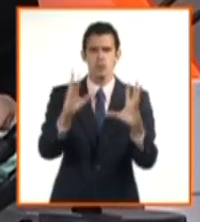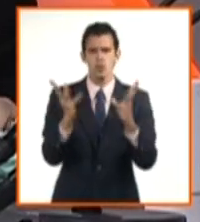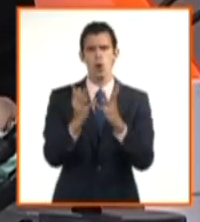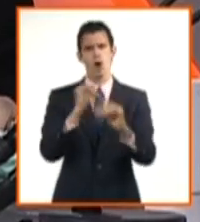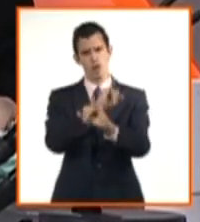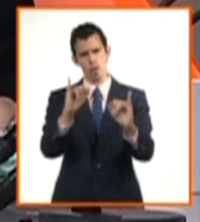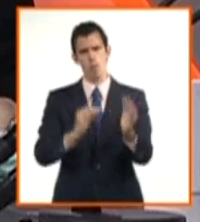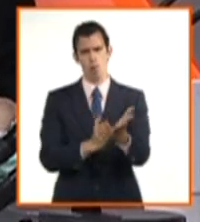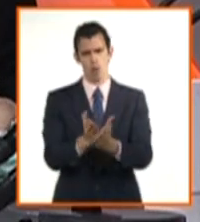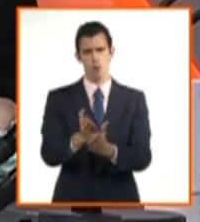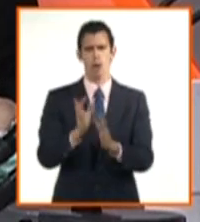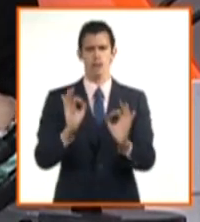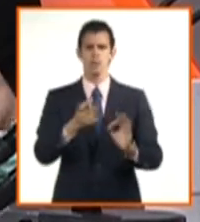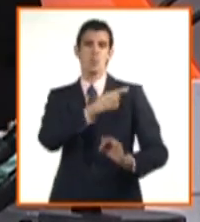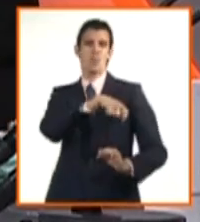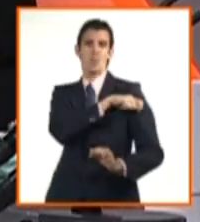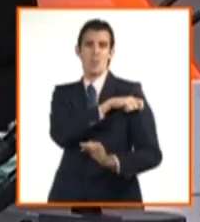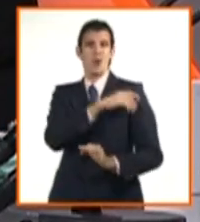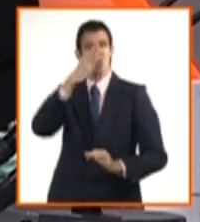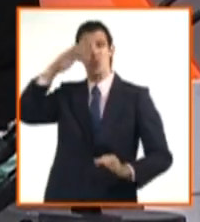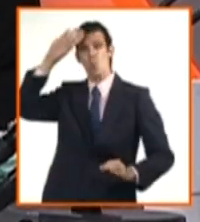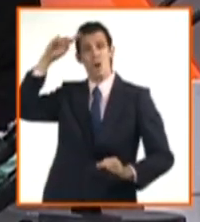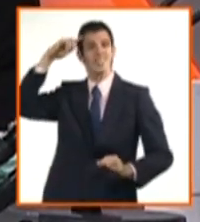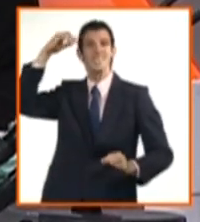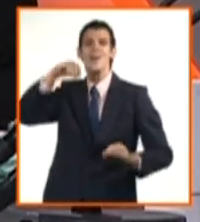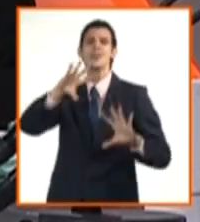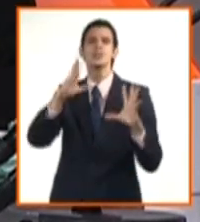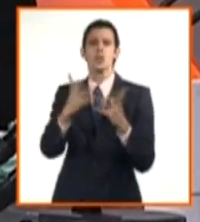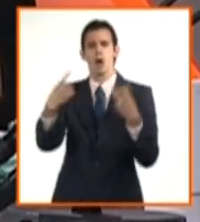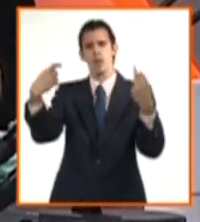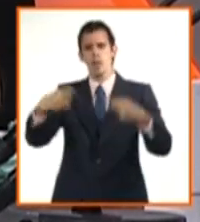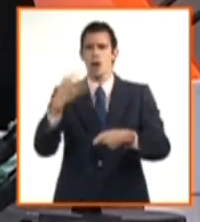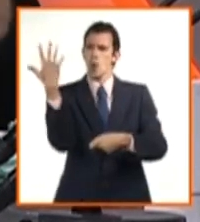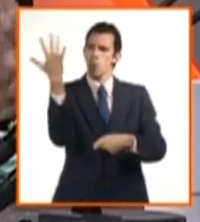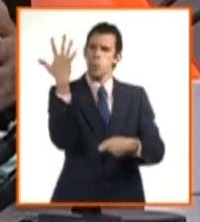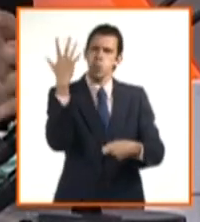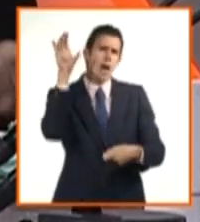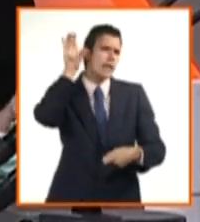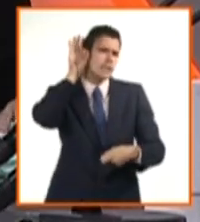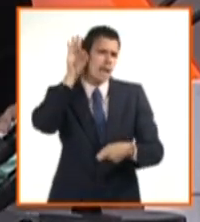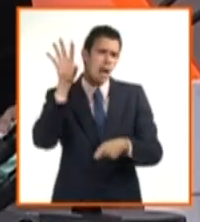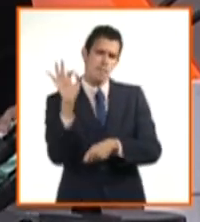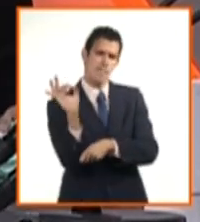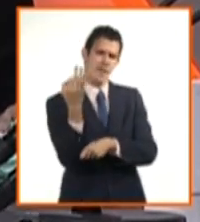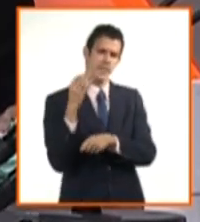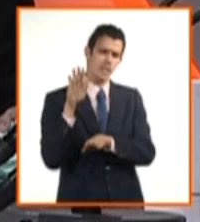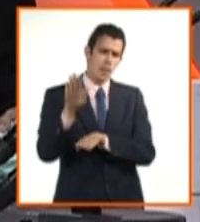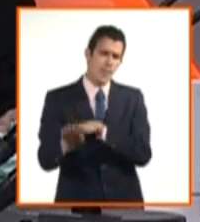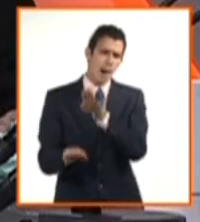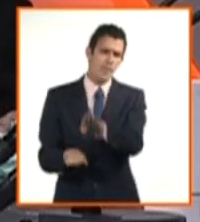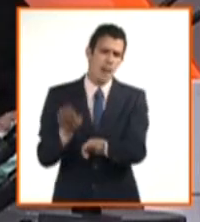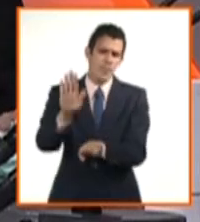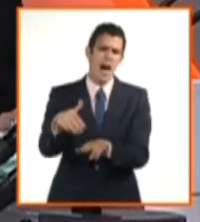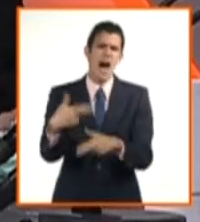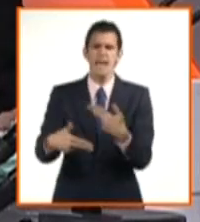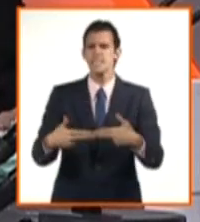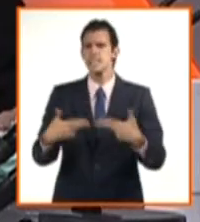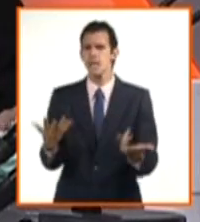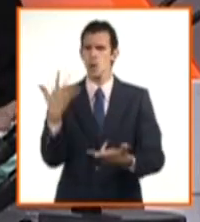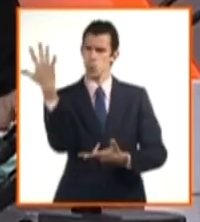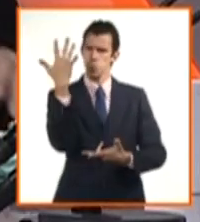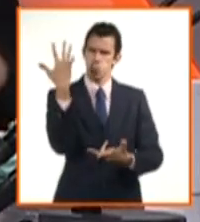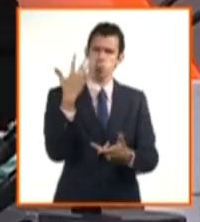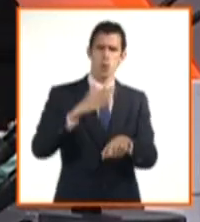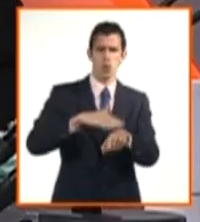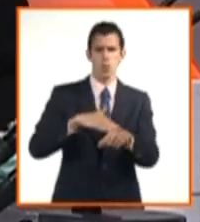a nuestro pueblo para tener pues de primera mano lo que estaba ocurriendo y las medidas que tenemos que adoptar ante esta situación hasta ahora